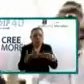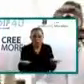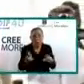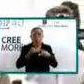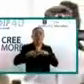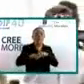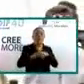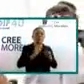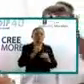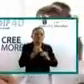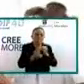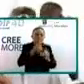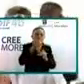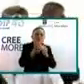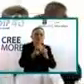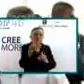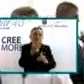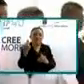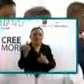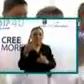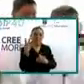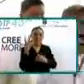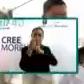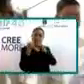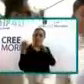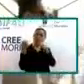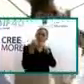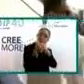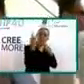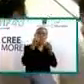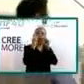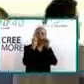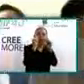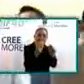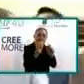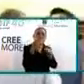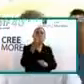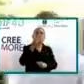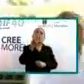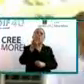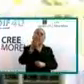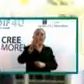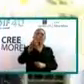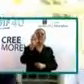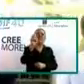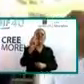estos 4 años en la atención de las UBR. Unidades básicas de